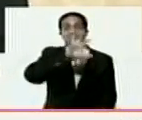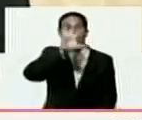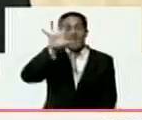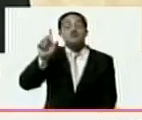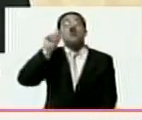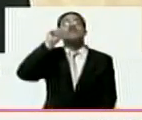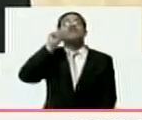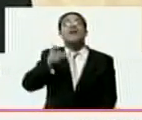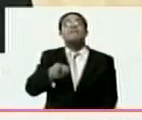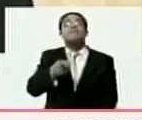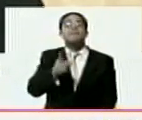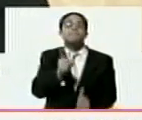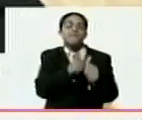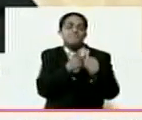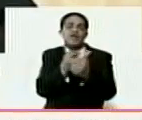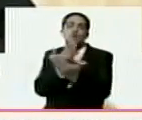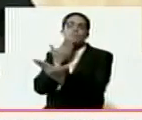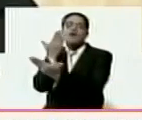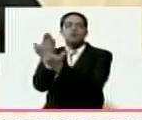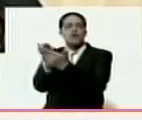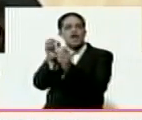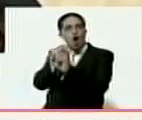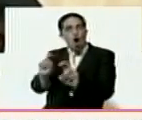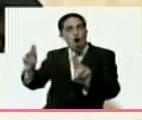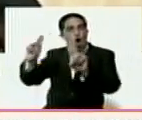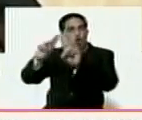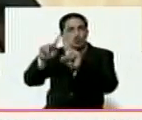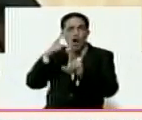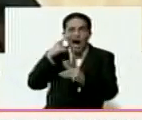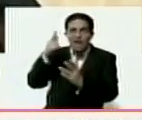someter al Consejo de Seguridad cualquier plan para